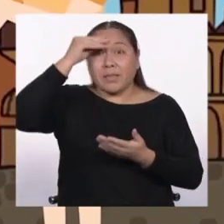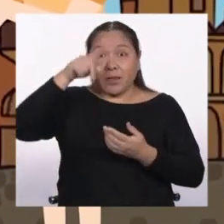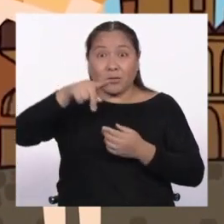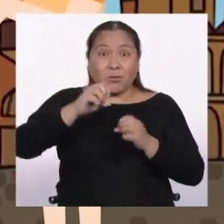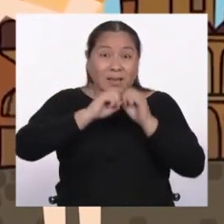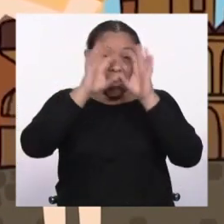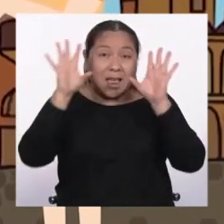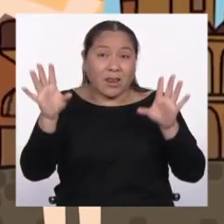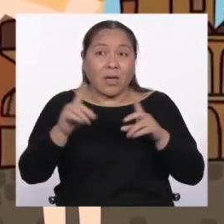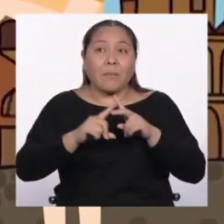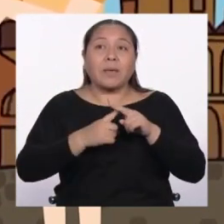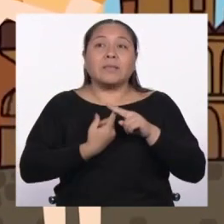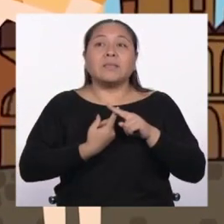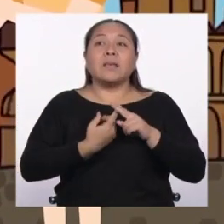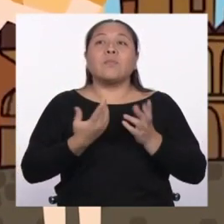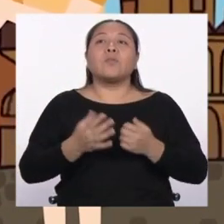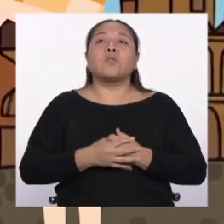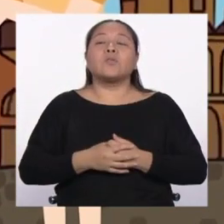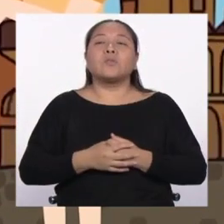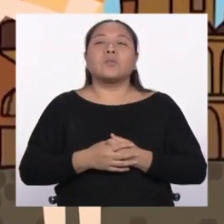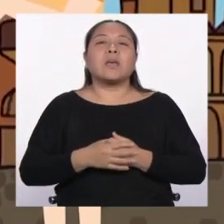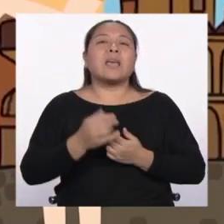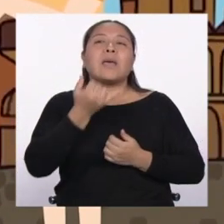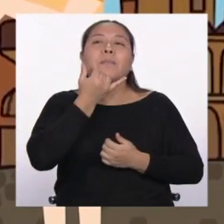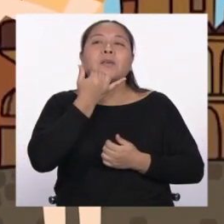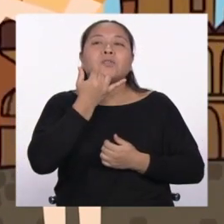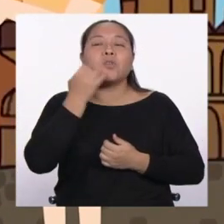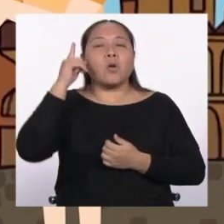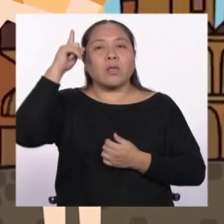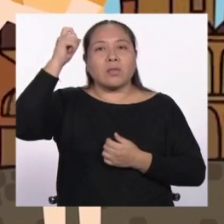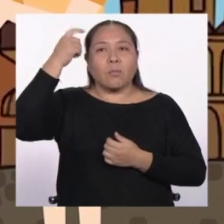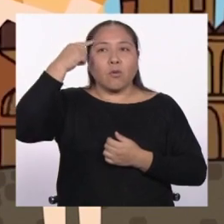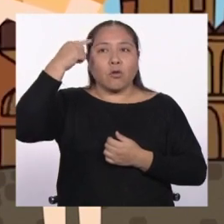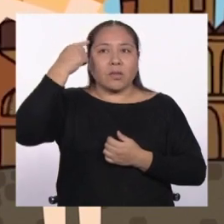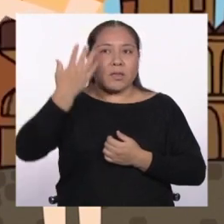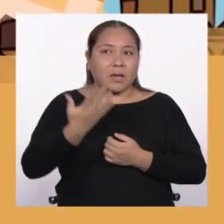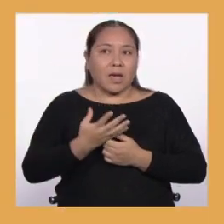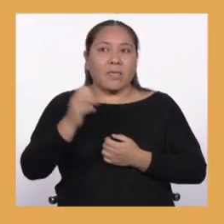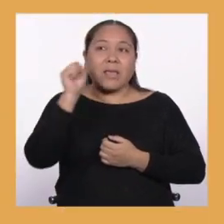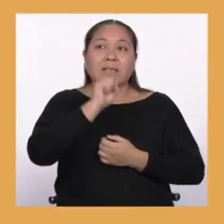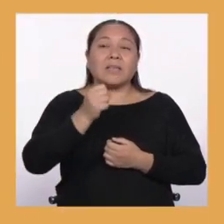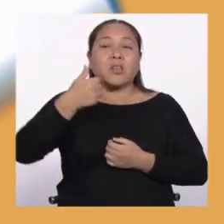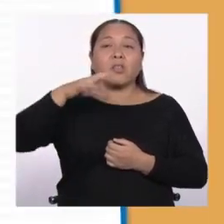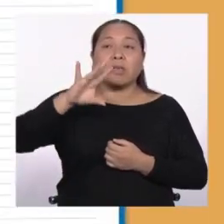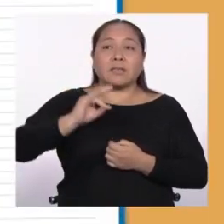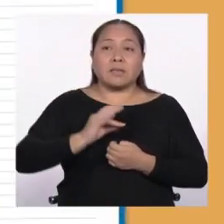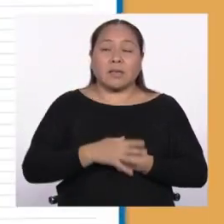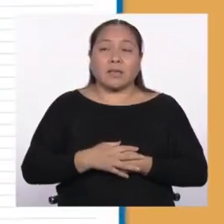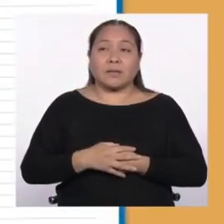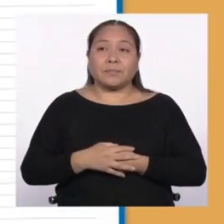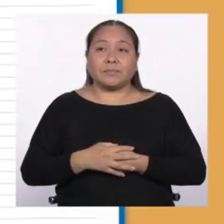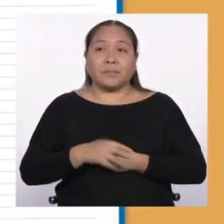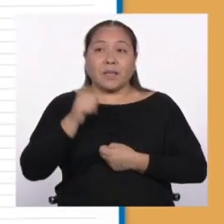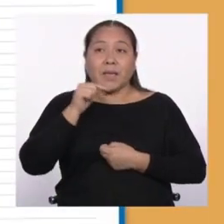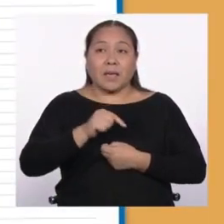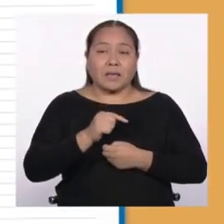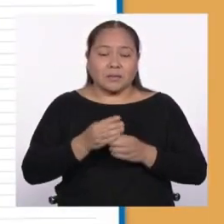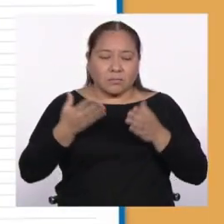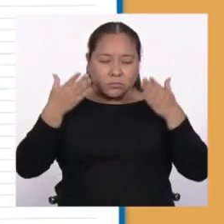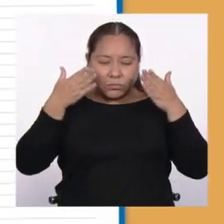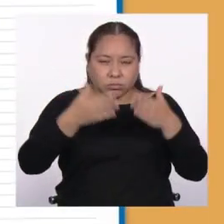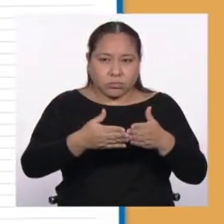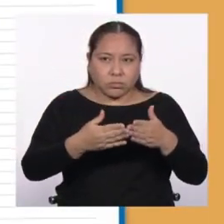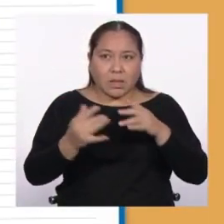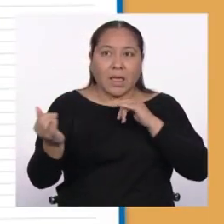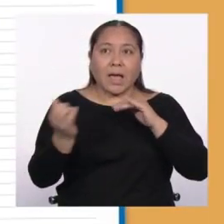claro, comencemos hablando de la situación política europea en el siglo XVII. Resulta que esta estuvo marcada por la